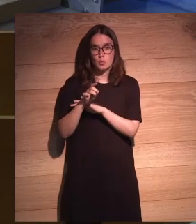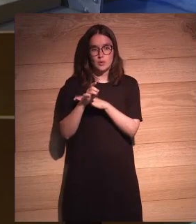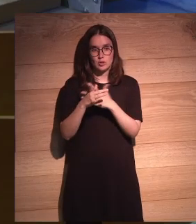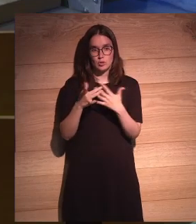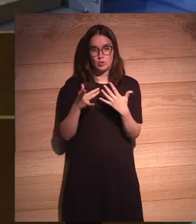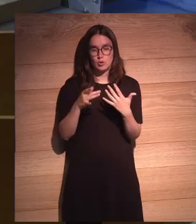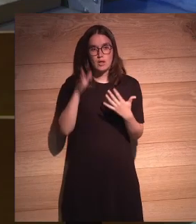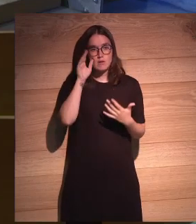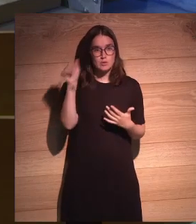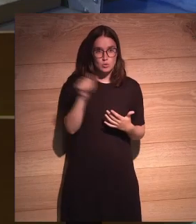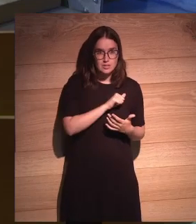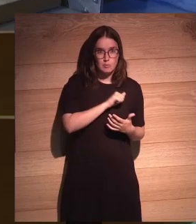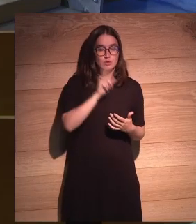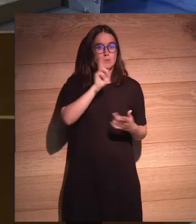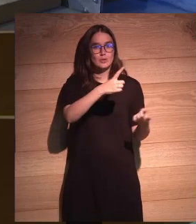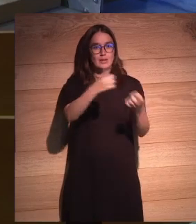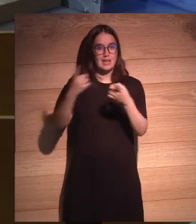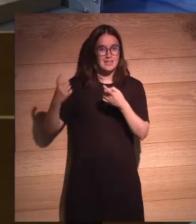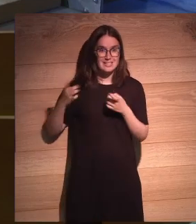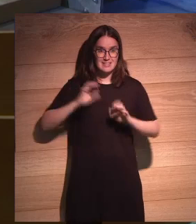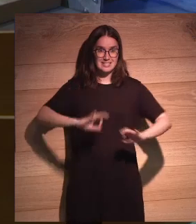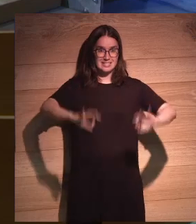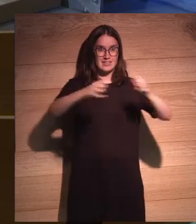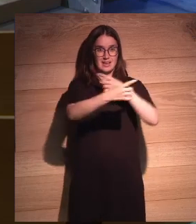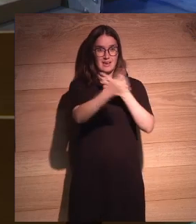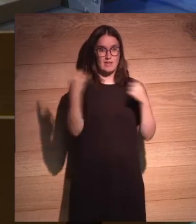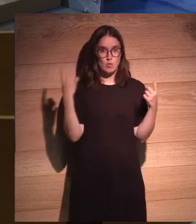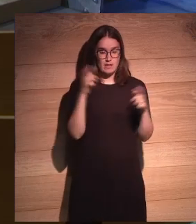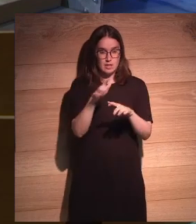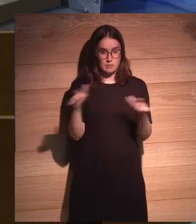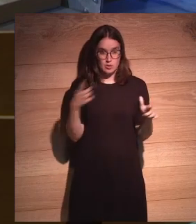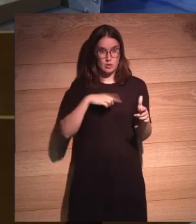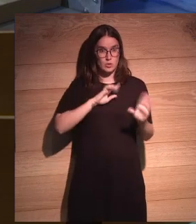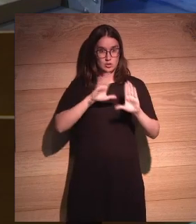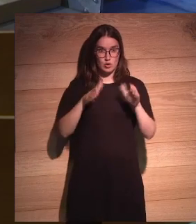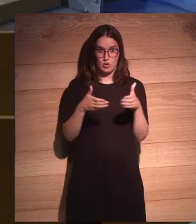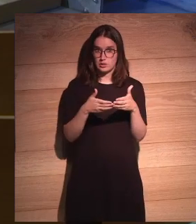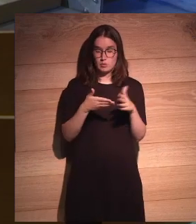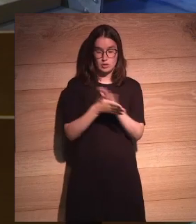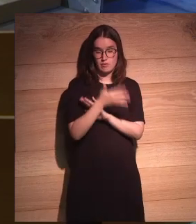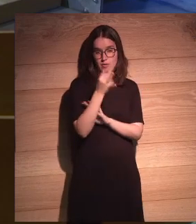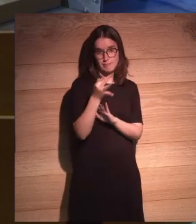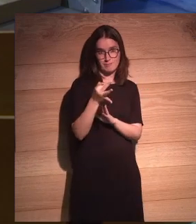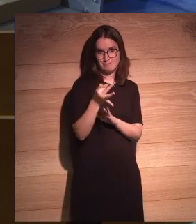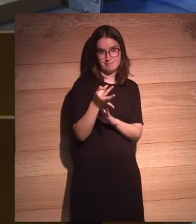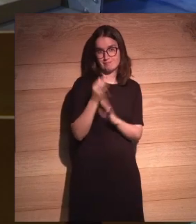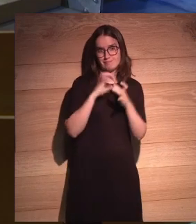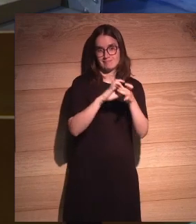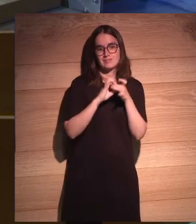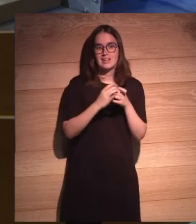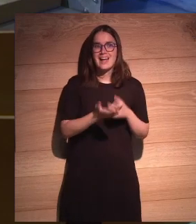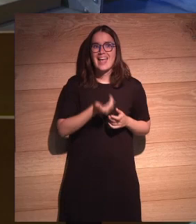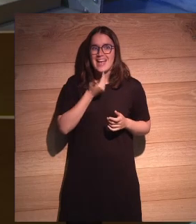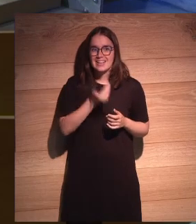cuando damos, escuchamos y vemos las necesidades específicas que tiene cada una de las personas. En nuestro colectivo eso le viene como anillo al dedo.